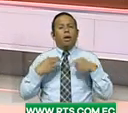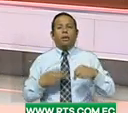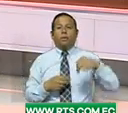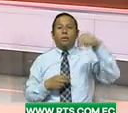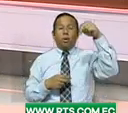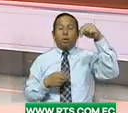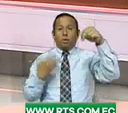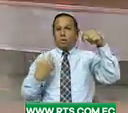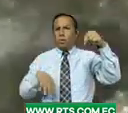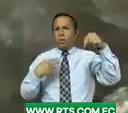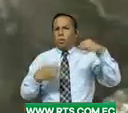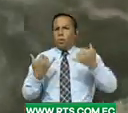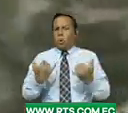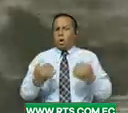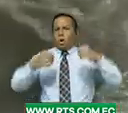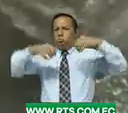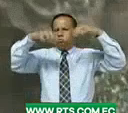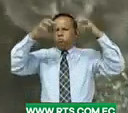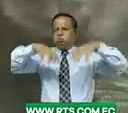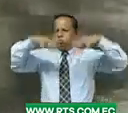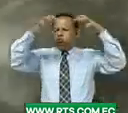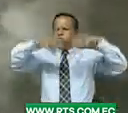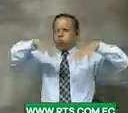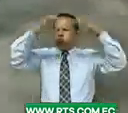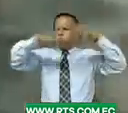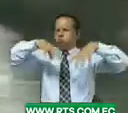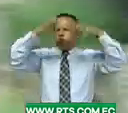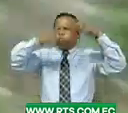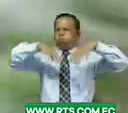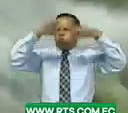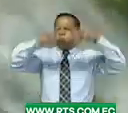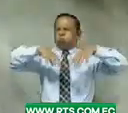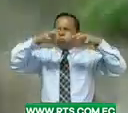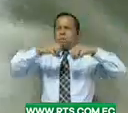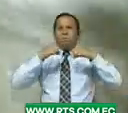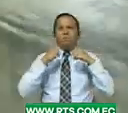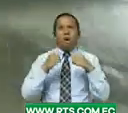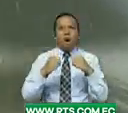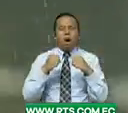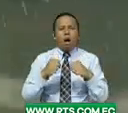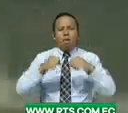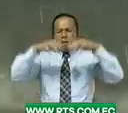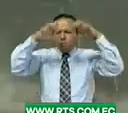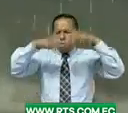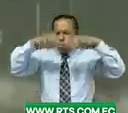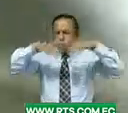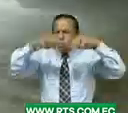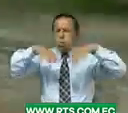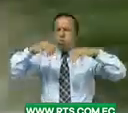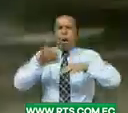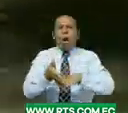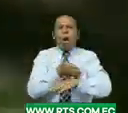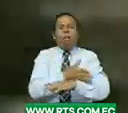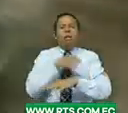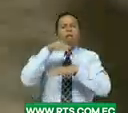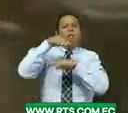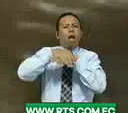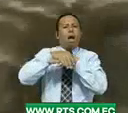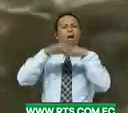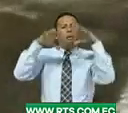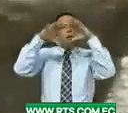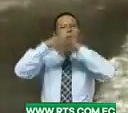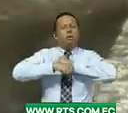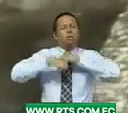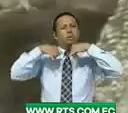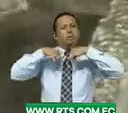tras las intensas lluvias que azotan esta ciudad desde la tarde y noche de